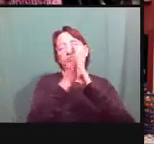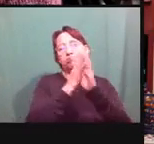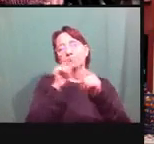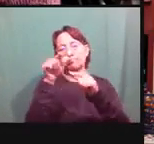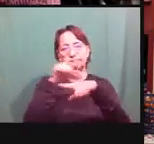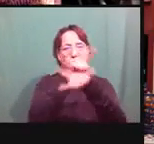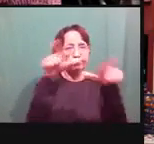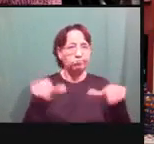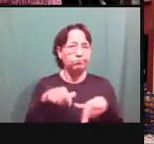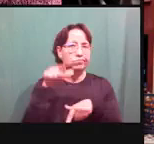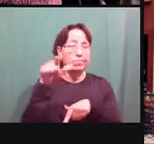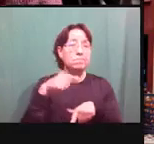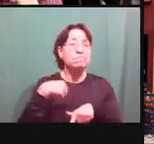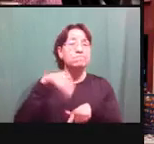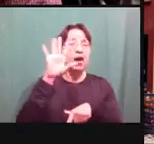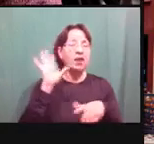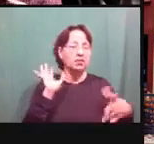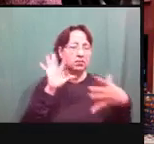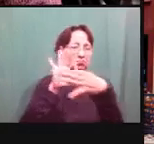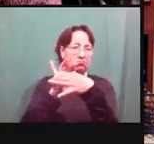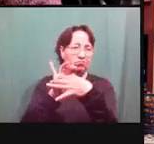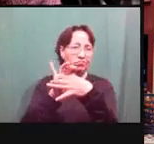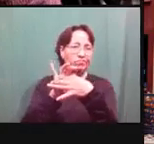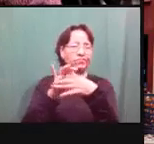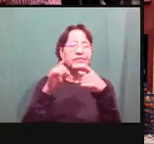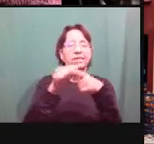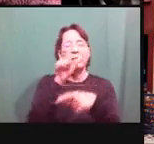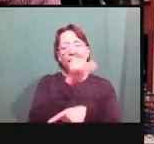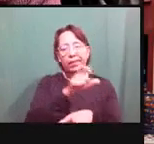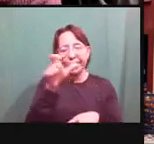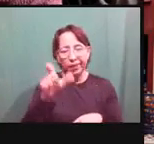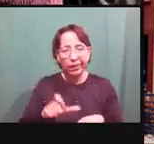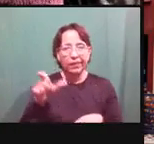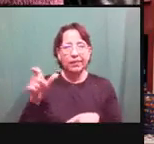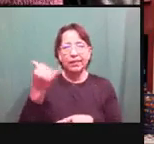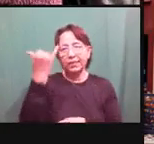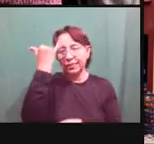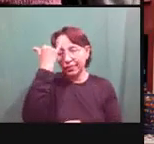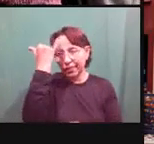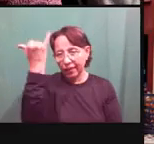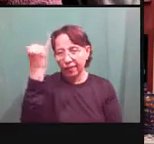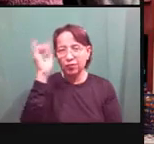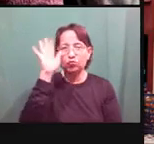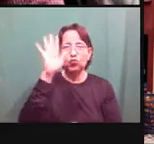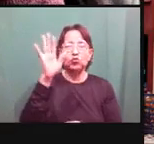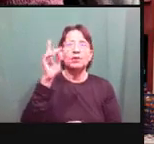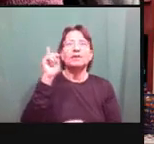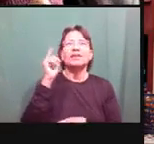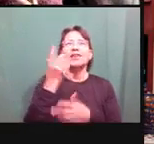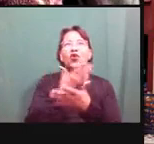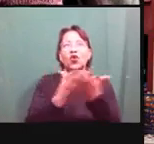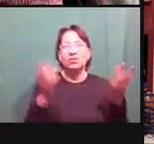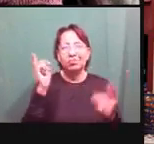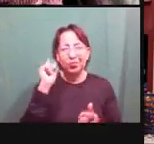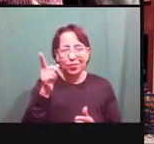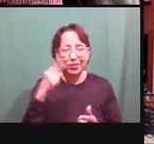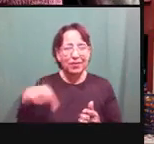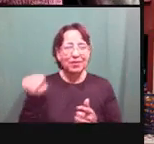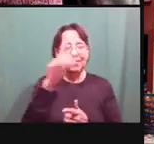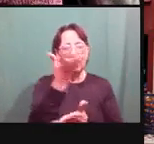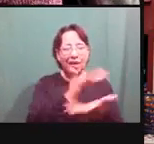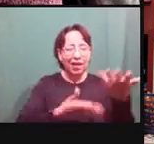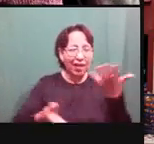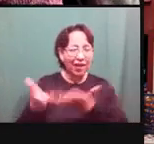lugares donde hay mayor articulación de todo, de personas, de posturas, de idealizaciones políticas, de interlocuciones,